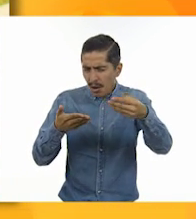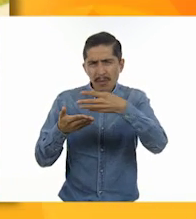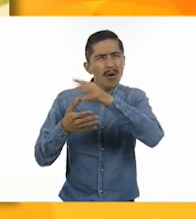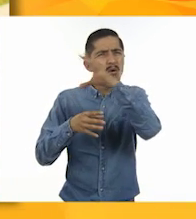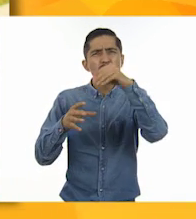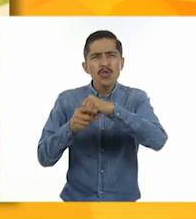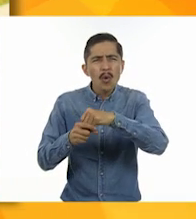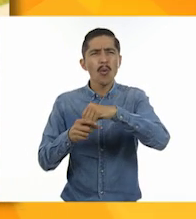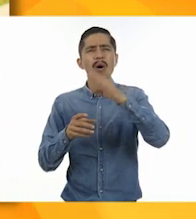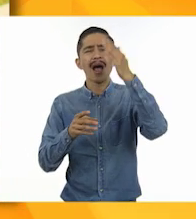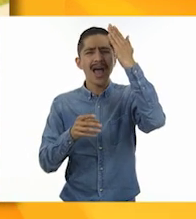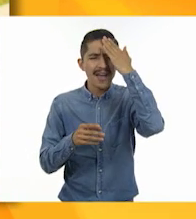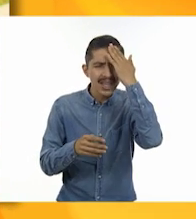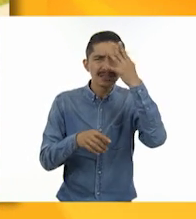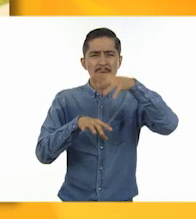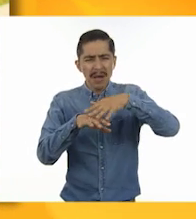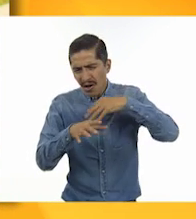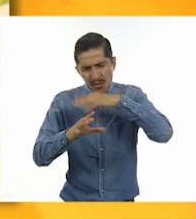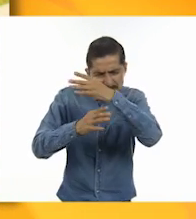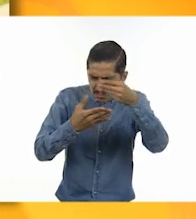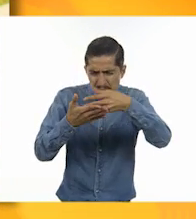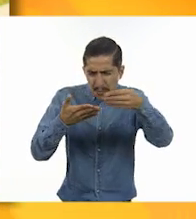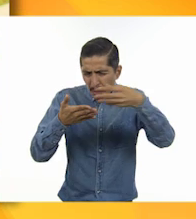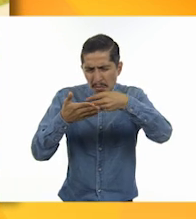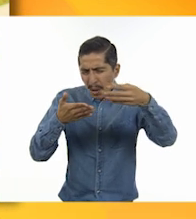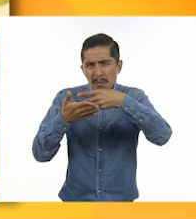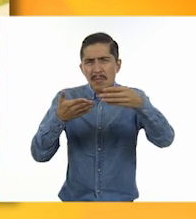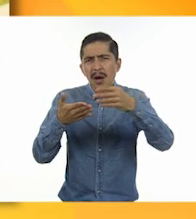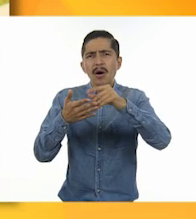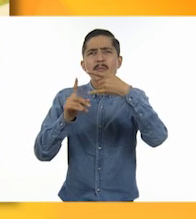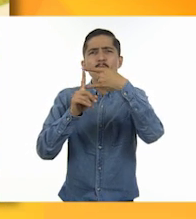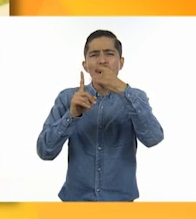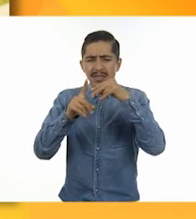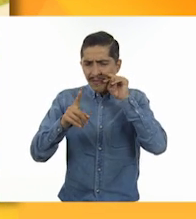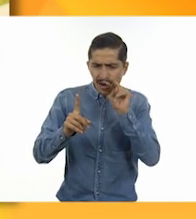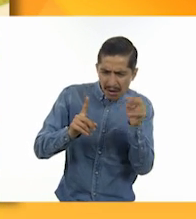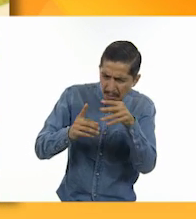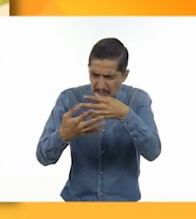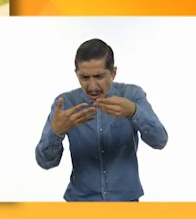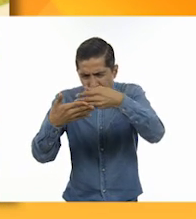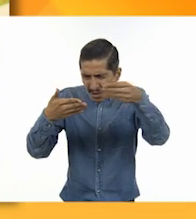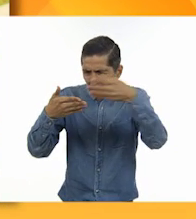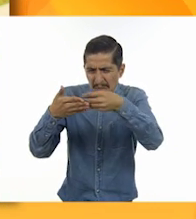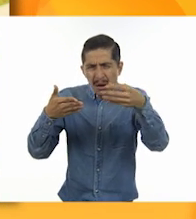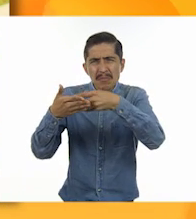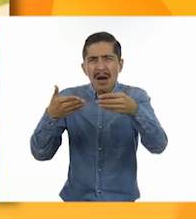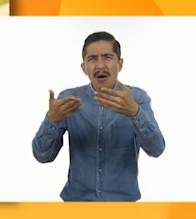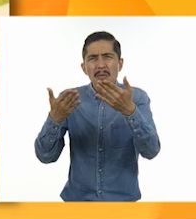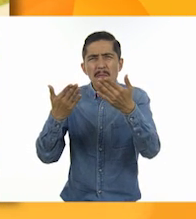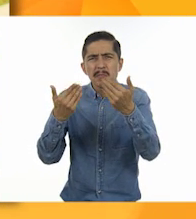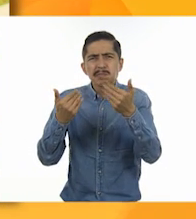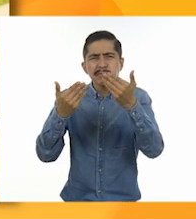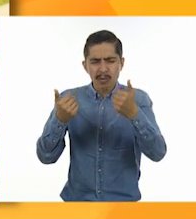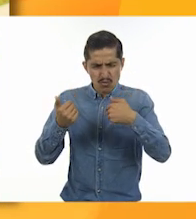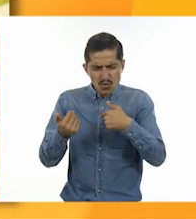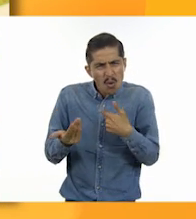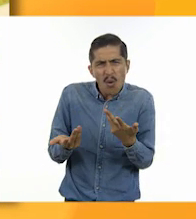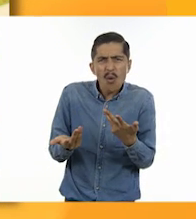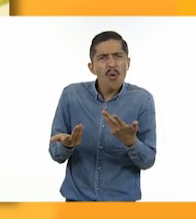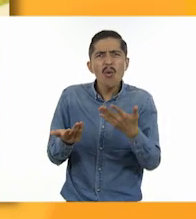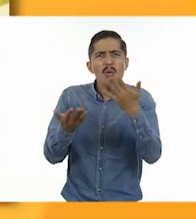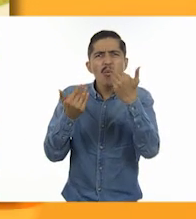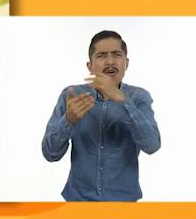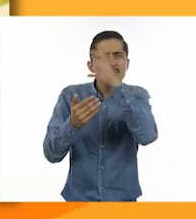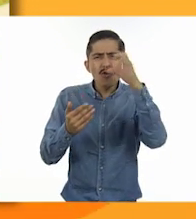las cabezas y los pies, asomado detrás de las puertas y mirando por las ventanas, pero no me